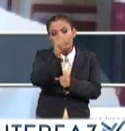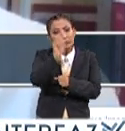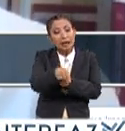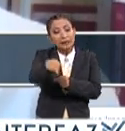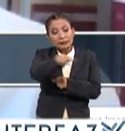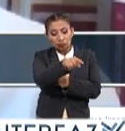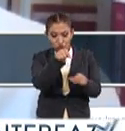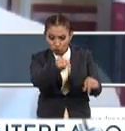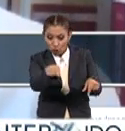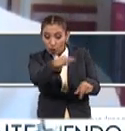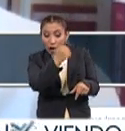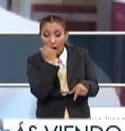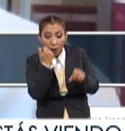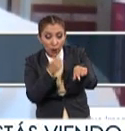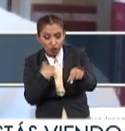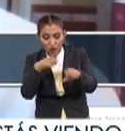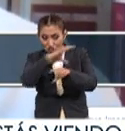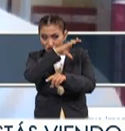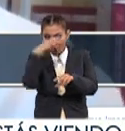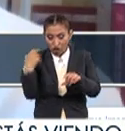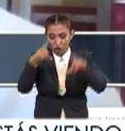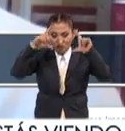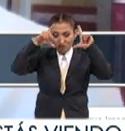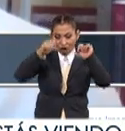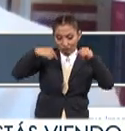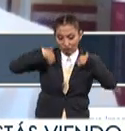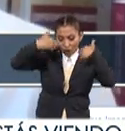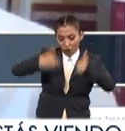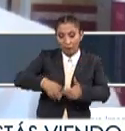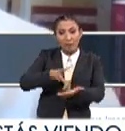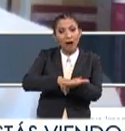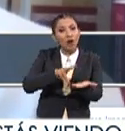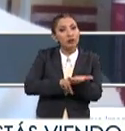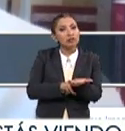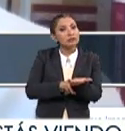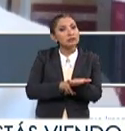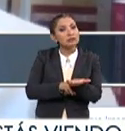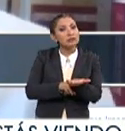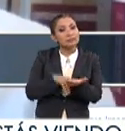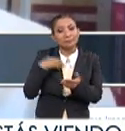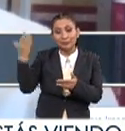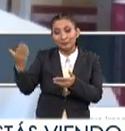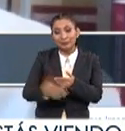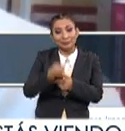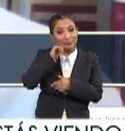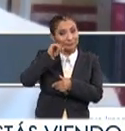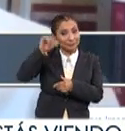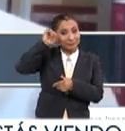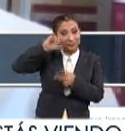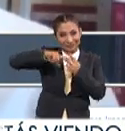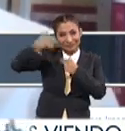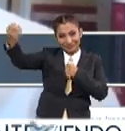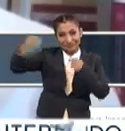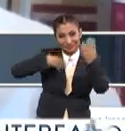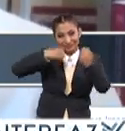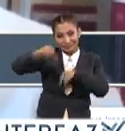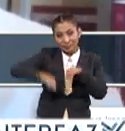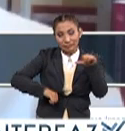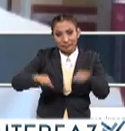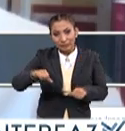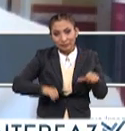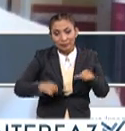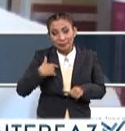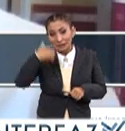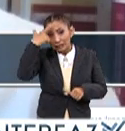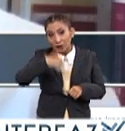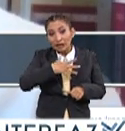es que nuestros estudiantes toman una fotografía donde se represente uno de los valores. Y resulta que el día de ayer, que empezó esta actividad, a